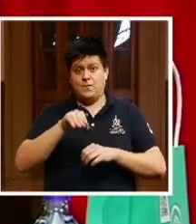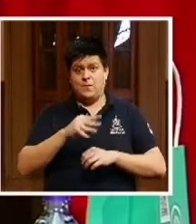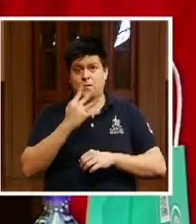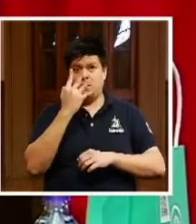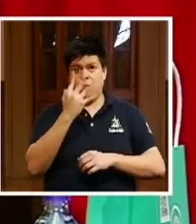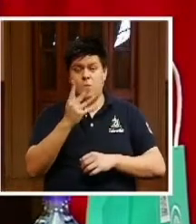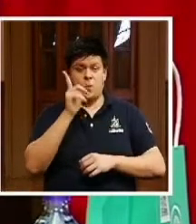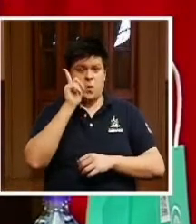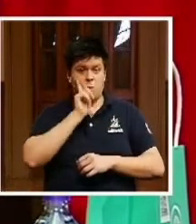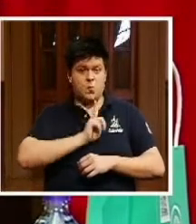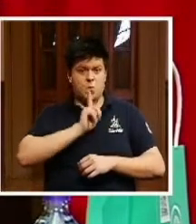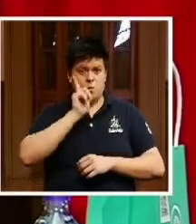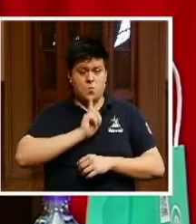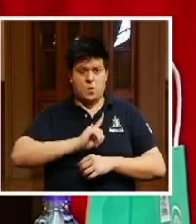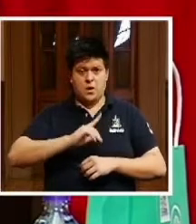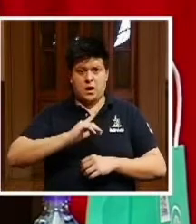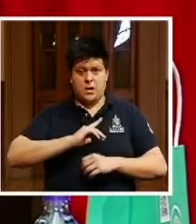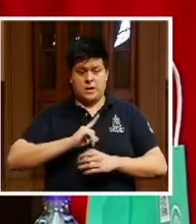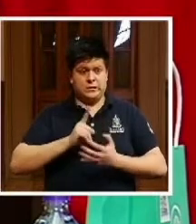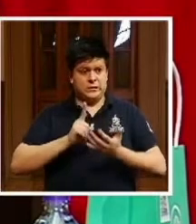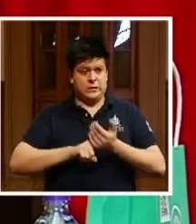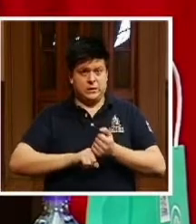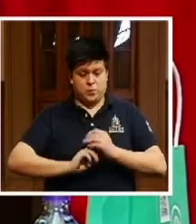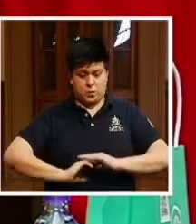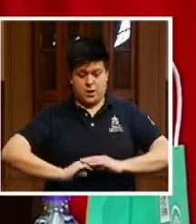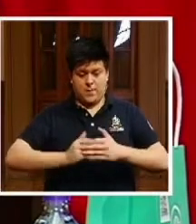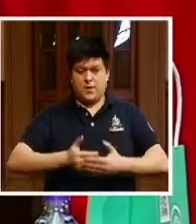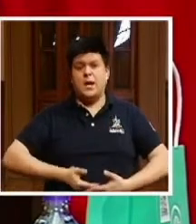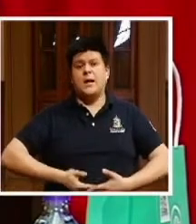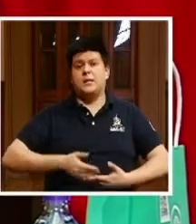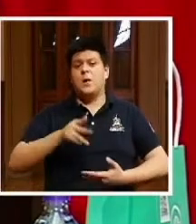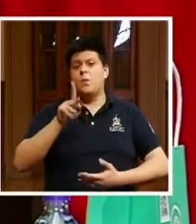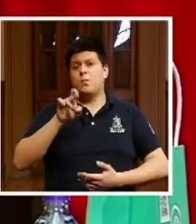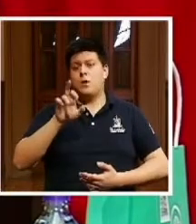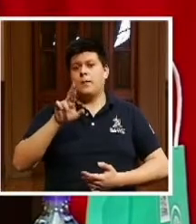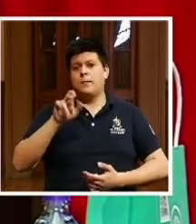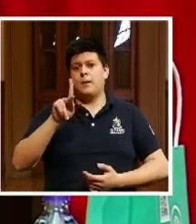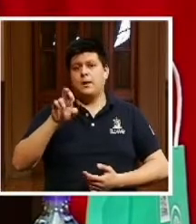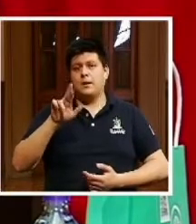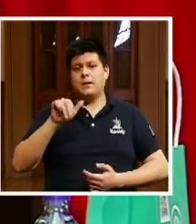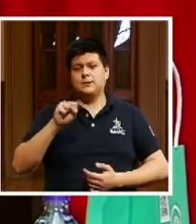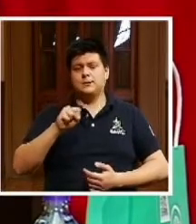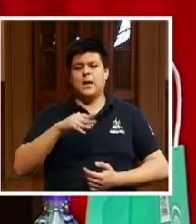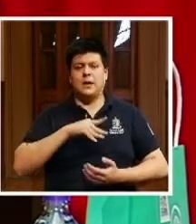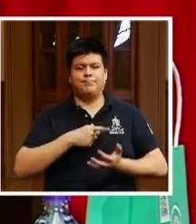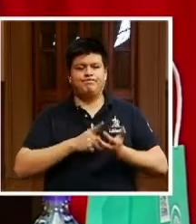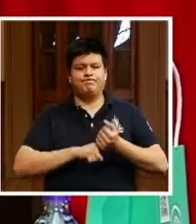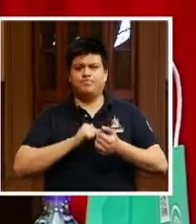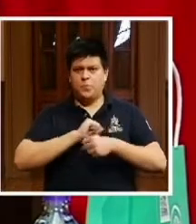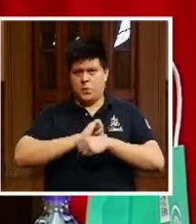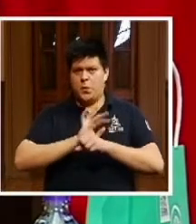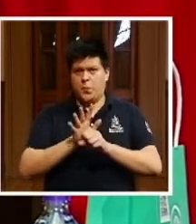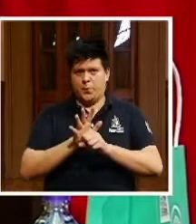794 mujeres embarazadas y puérperas han resultado positivas a COVID.